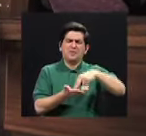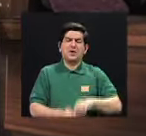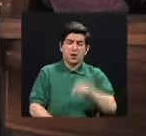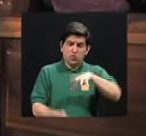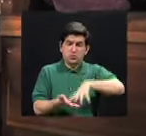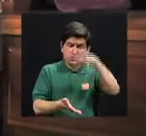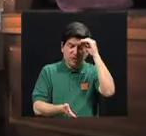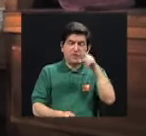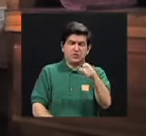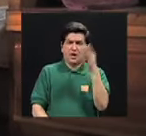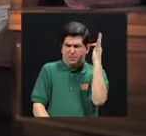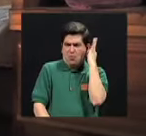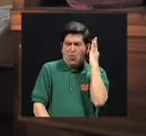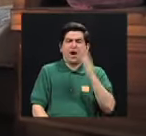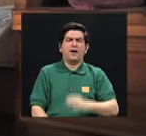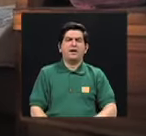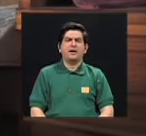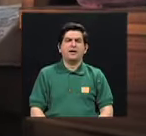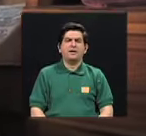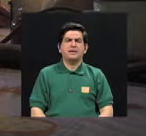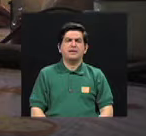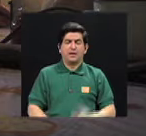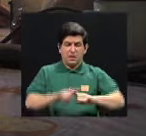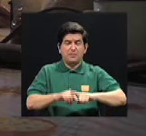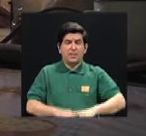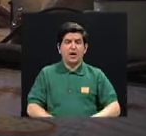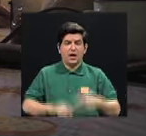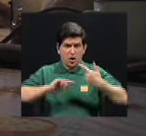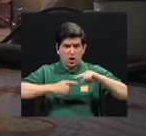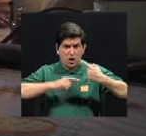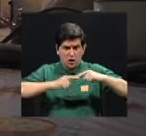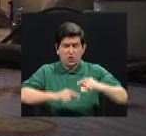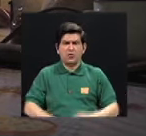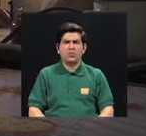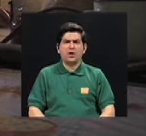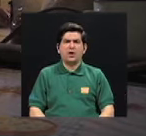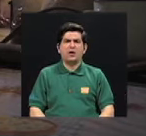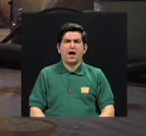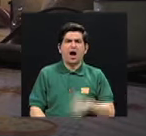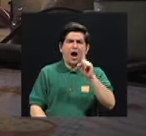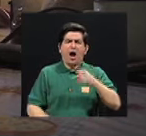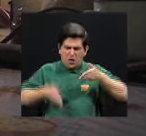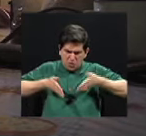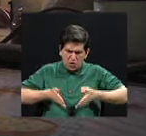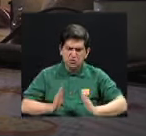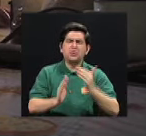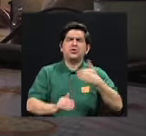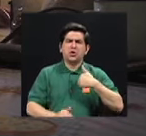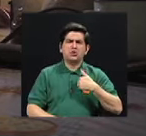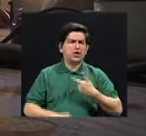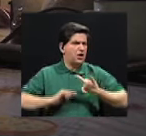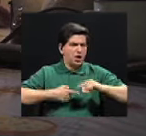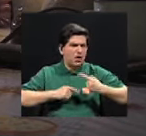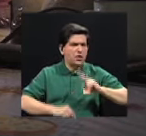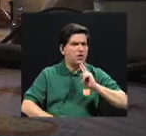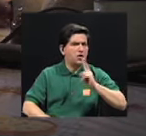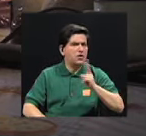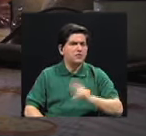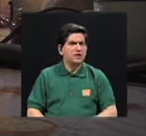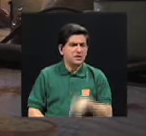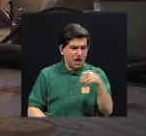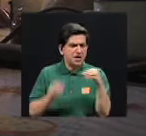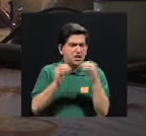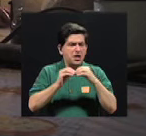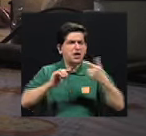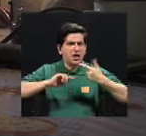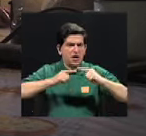aguante, usted tiene que aprender a ser mujer. Pero duele, debe doler. ¿Cómo uno para parir un hijo no se queja? Ah, okay. ¿Y